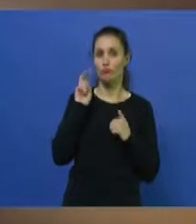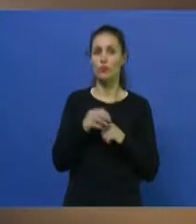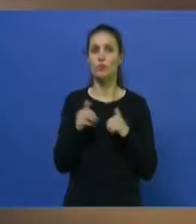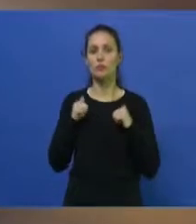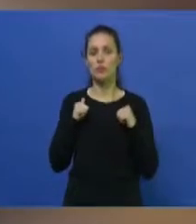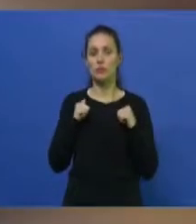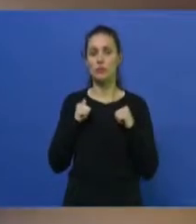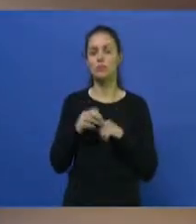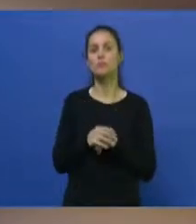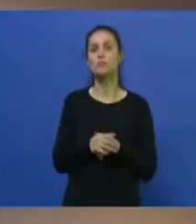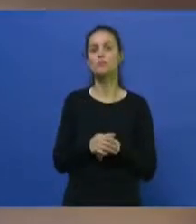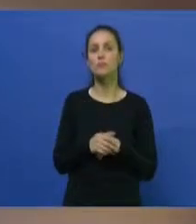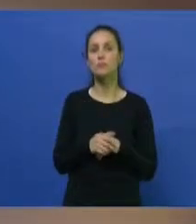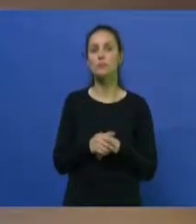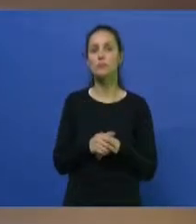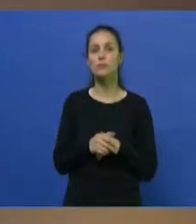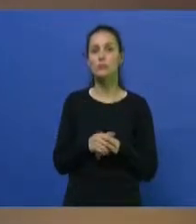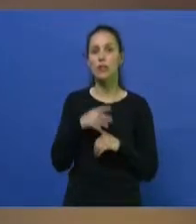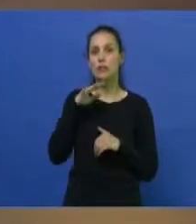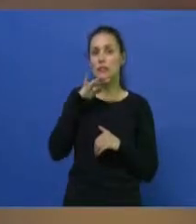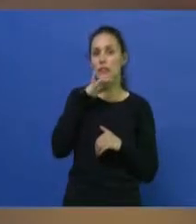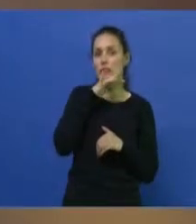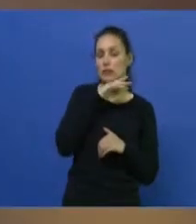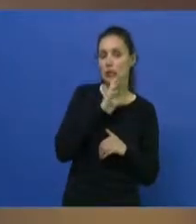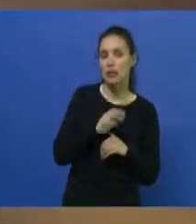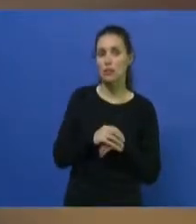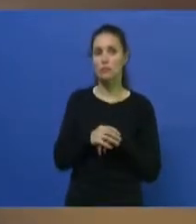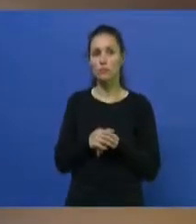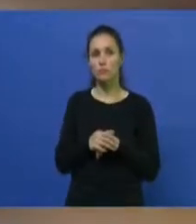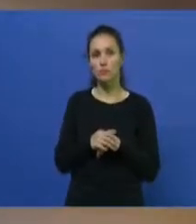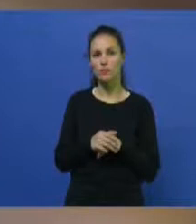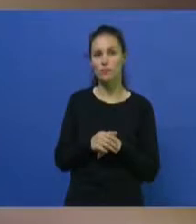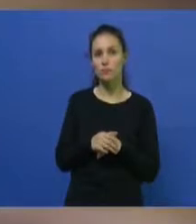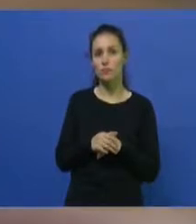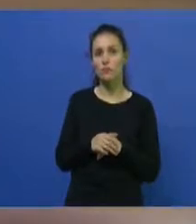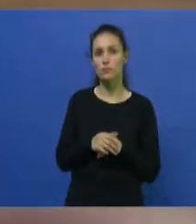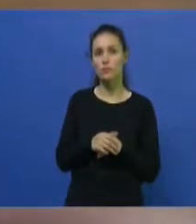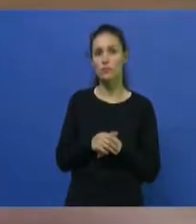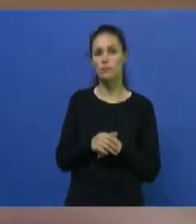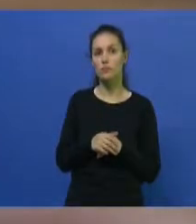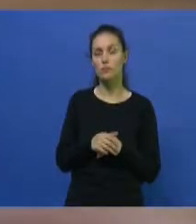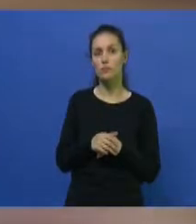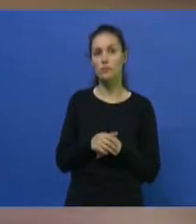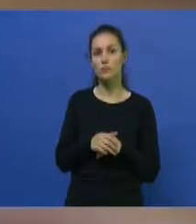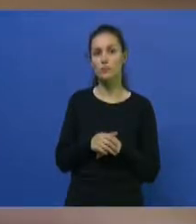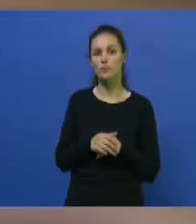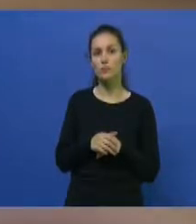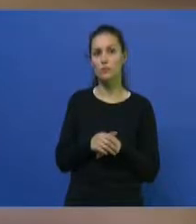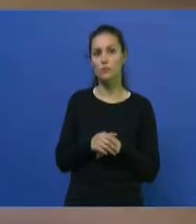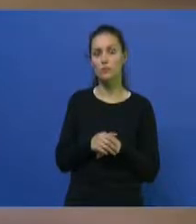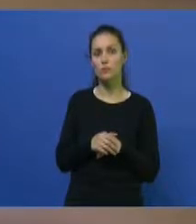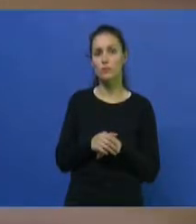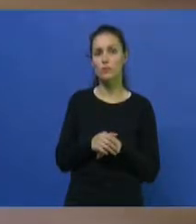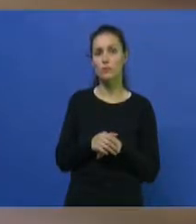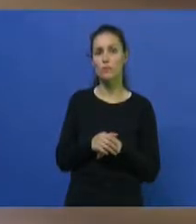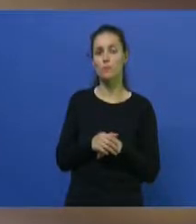Para que ustedes entregando que ustedes arbitren los medios para agilizar. Espero